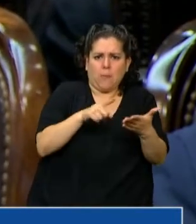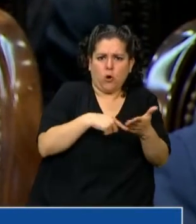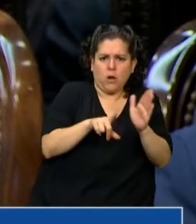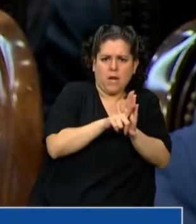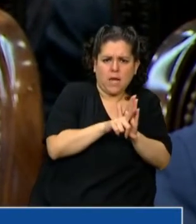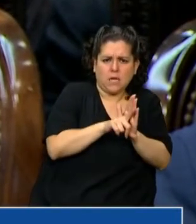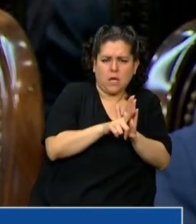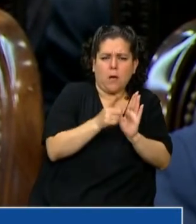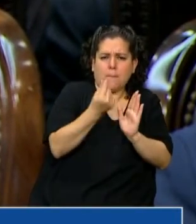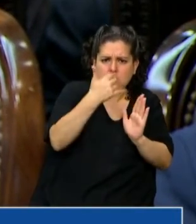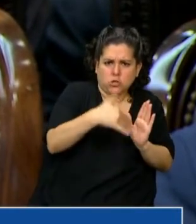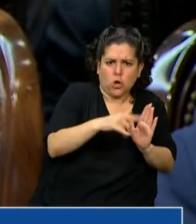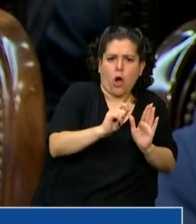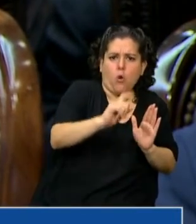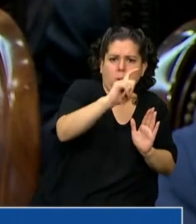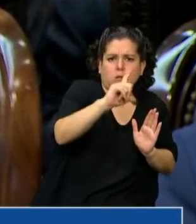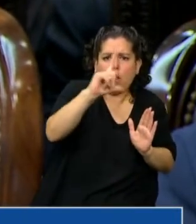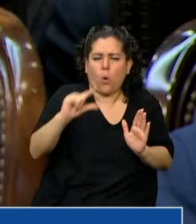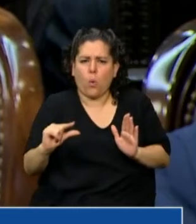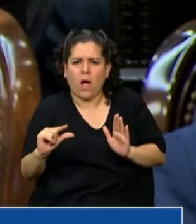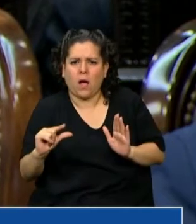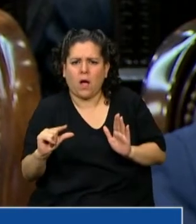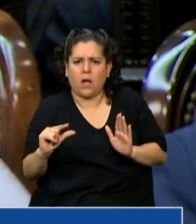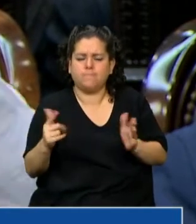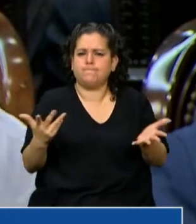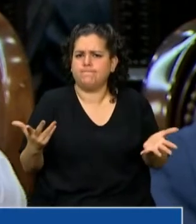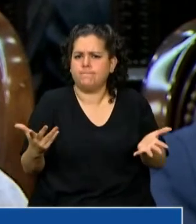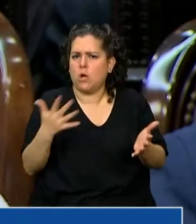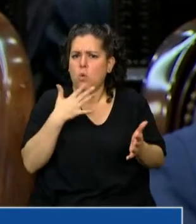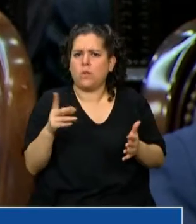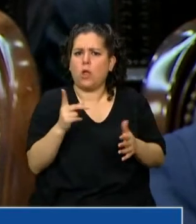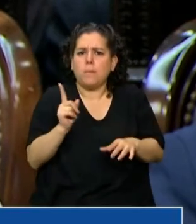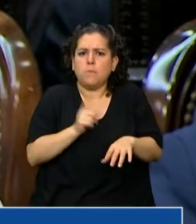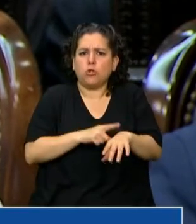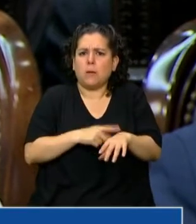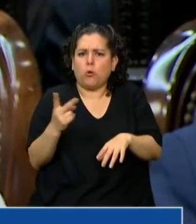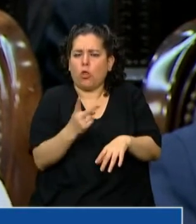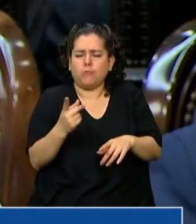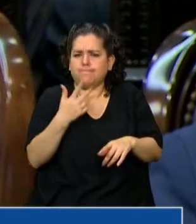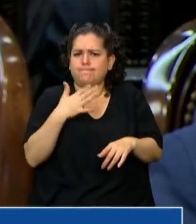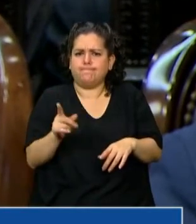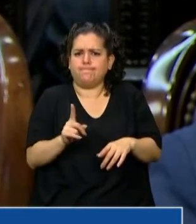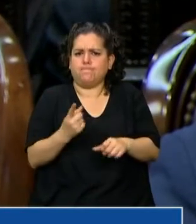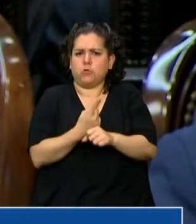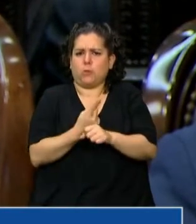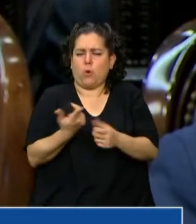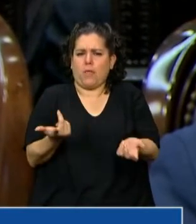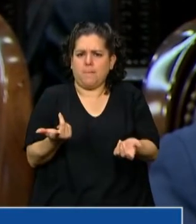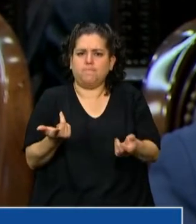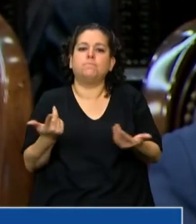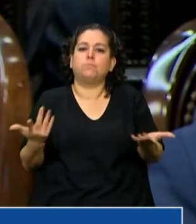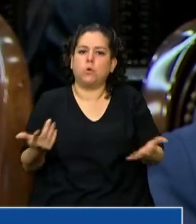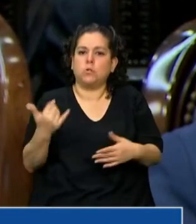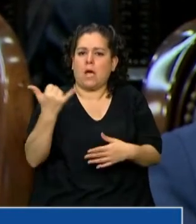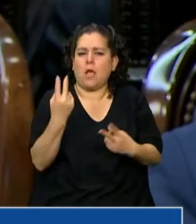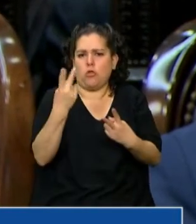precio o bajaría el precio? ¿Aumentaría la rentabilidad o bajaría la rentabilidad? Porque las dos cosas al mismo tiempo no pueden suceder. Entonces, acá